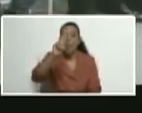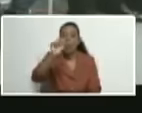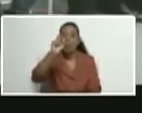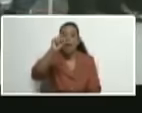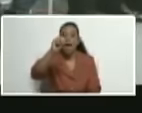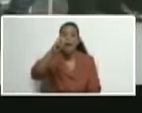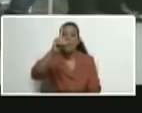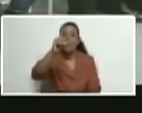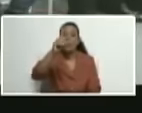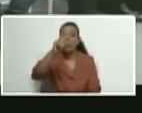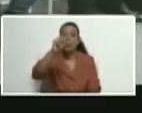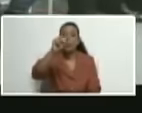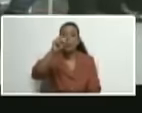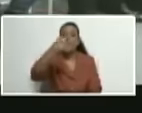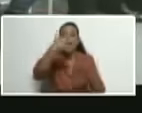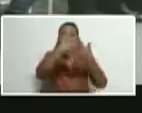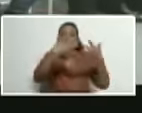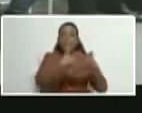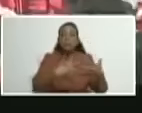establece compromisos